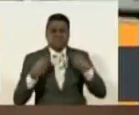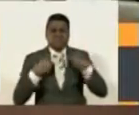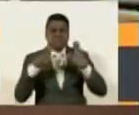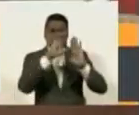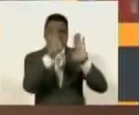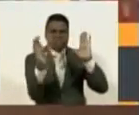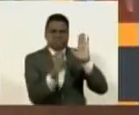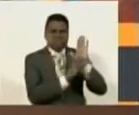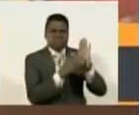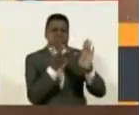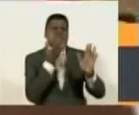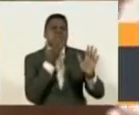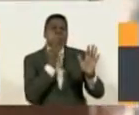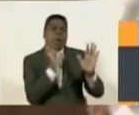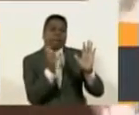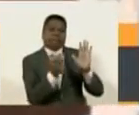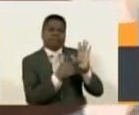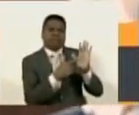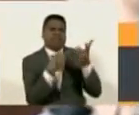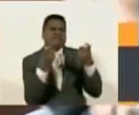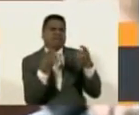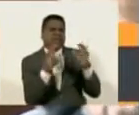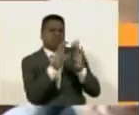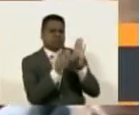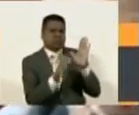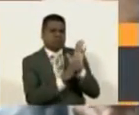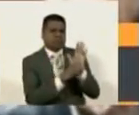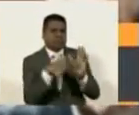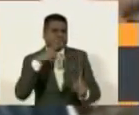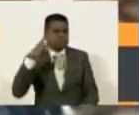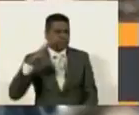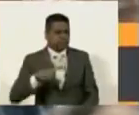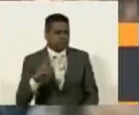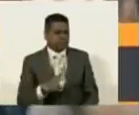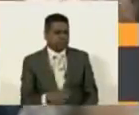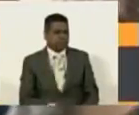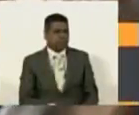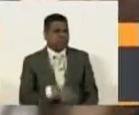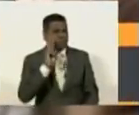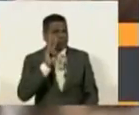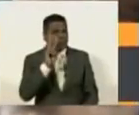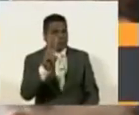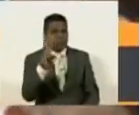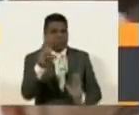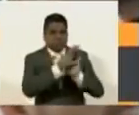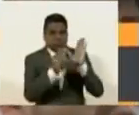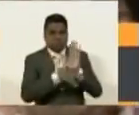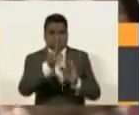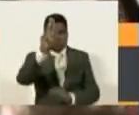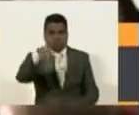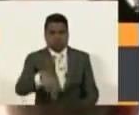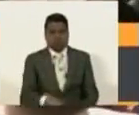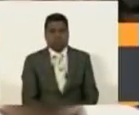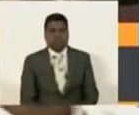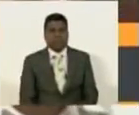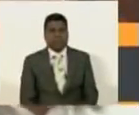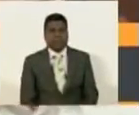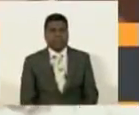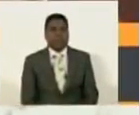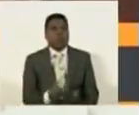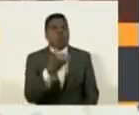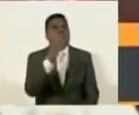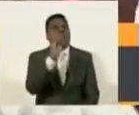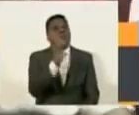esto es inconstitucional, bueno, en verdad, no ha visto esta Constitución nunca, o tiene muy mala